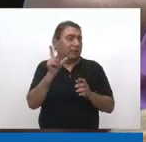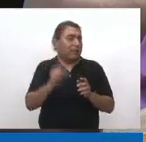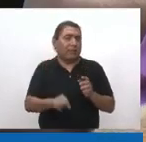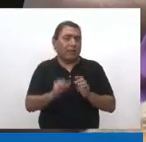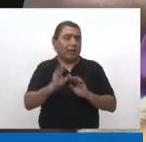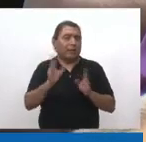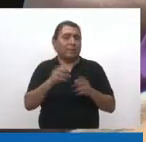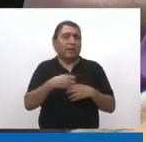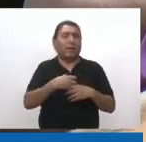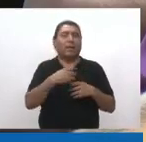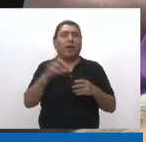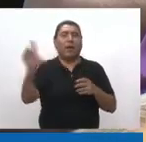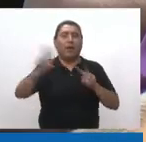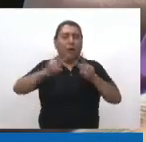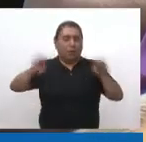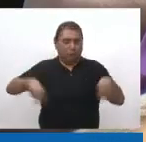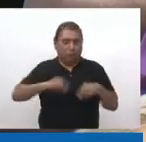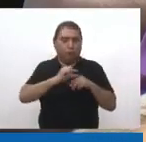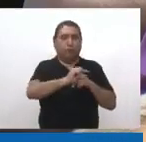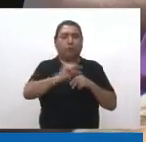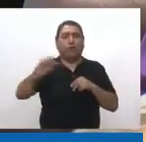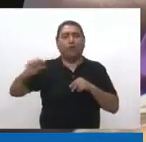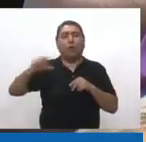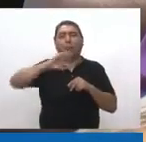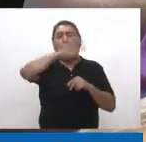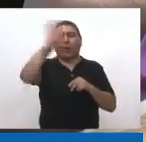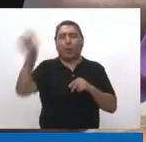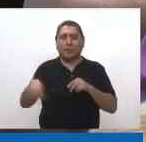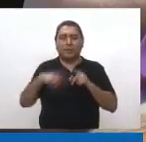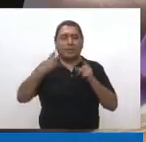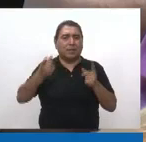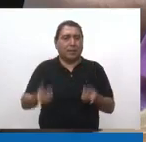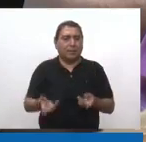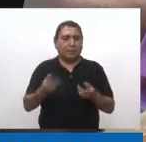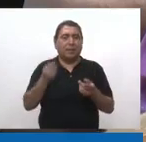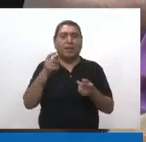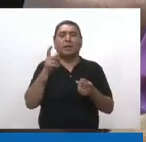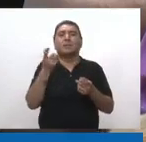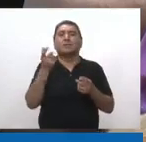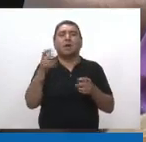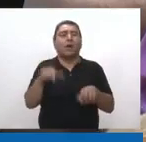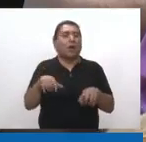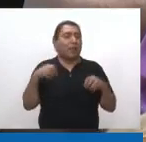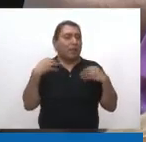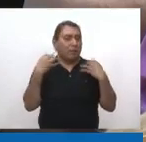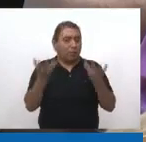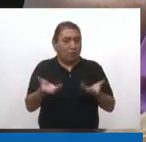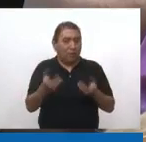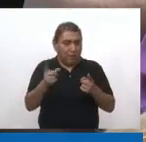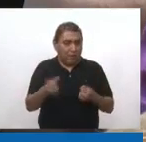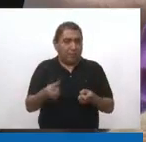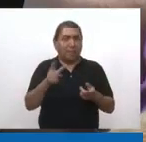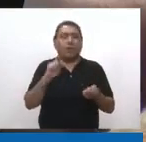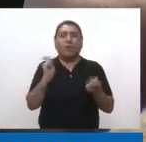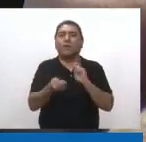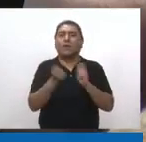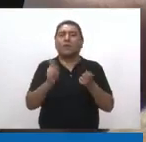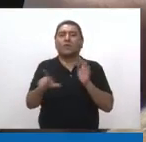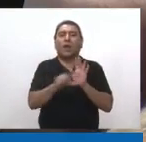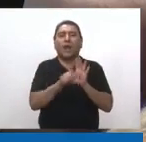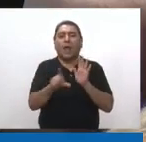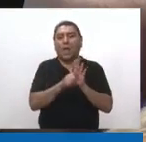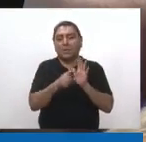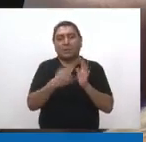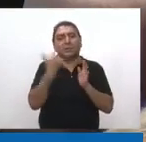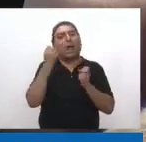reparte los fondos entre las provincias, creación de fondos fiduciarios, ya que están de moda, modificación de leyes de fondo, bueno, ya